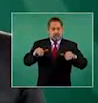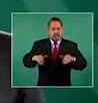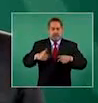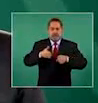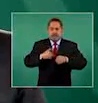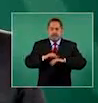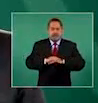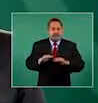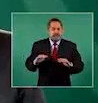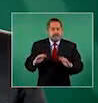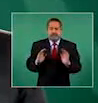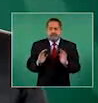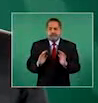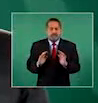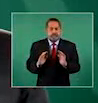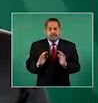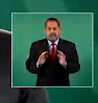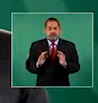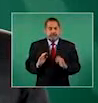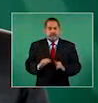caso